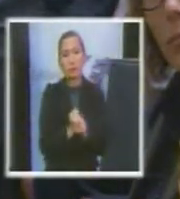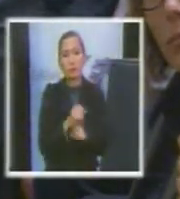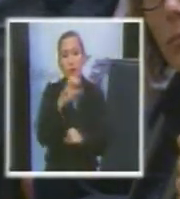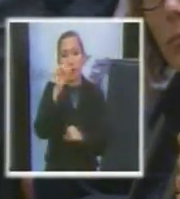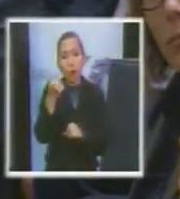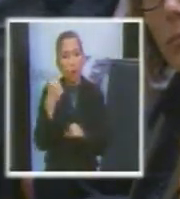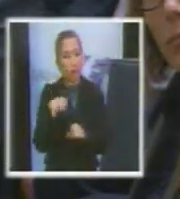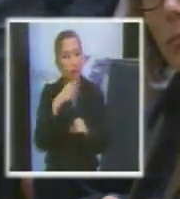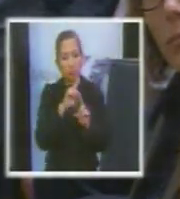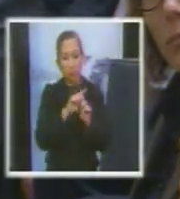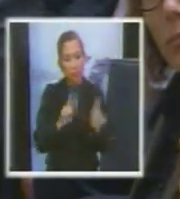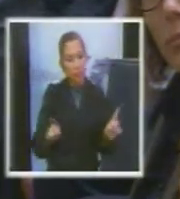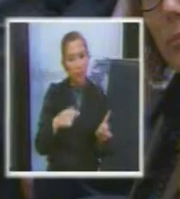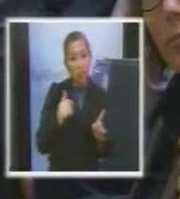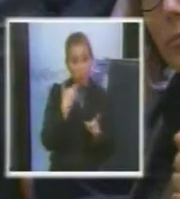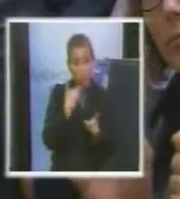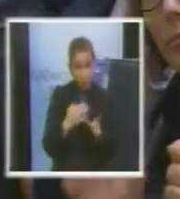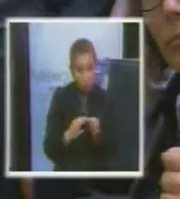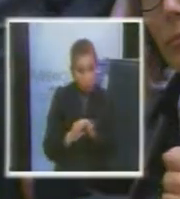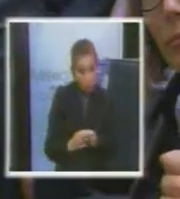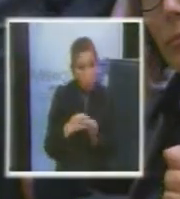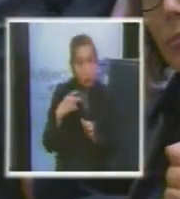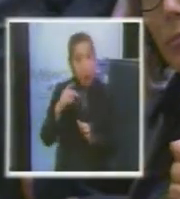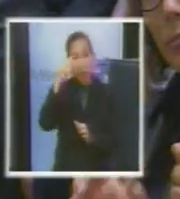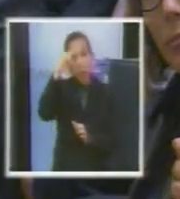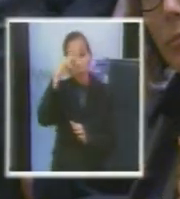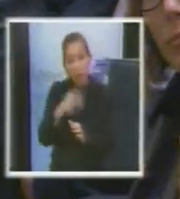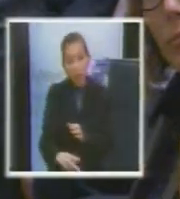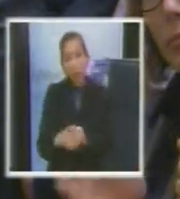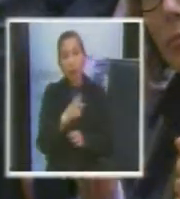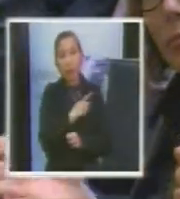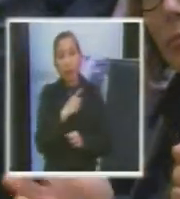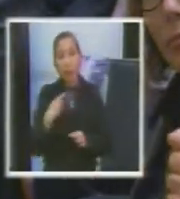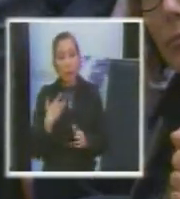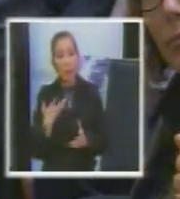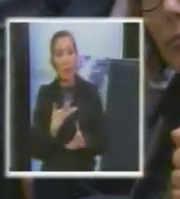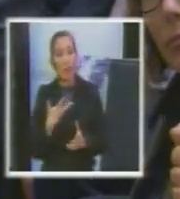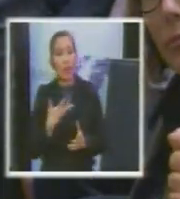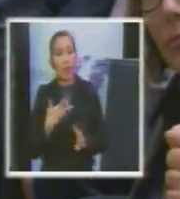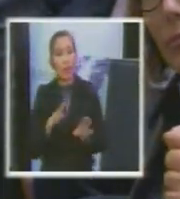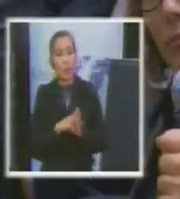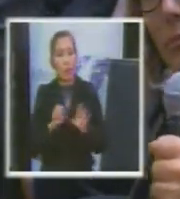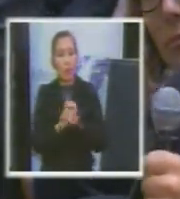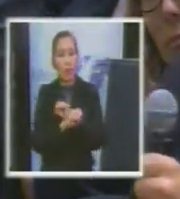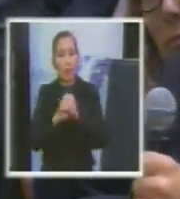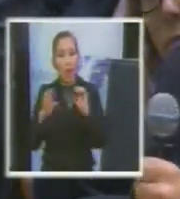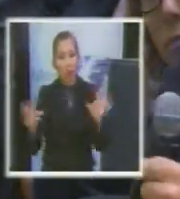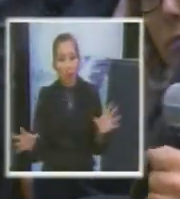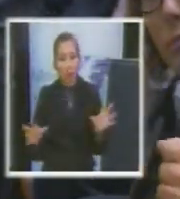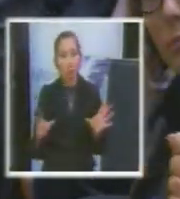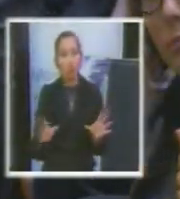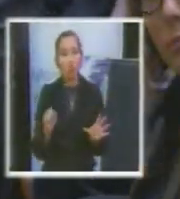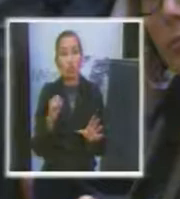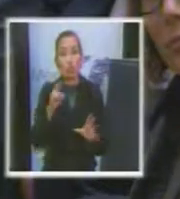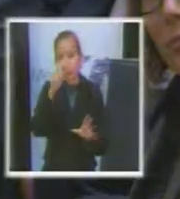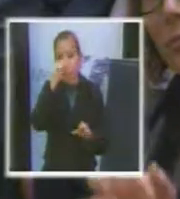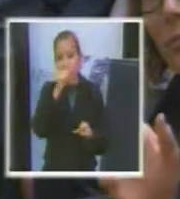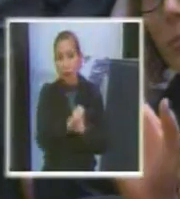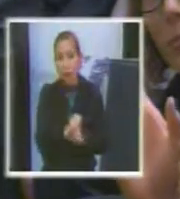no compartimos tanto. Pero es con México donde tenemos, como lo ha subrayado muy claramente el subsecretario de